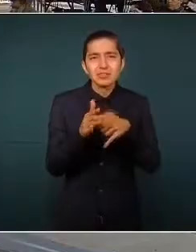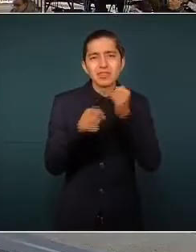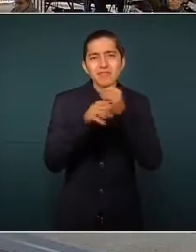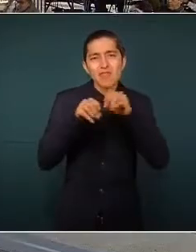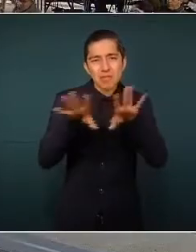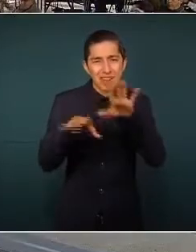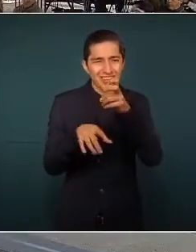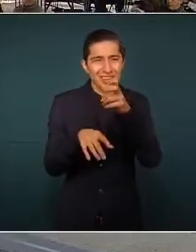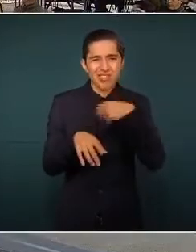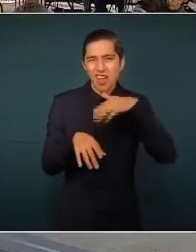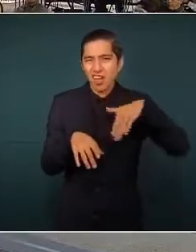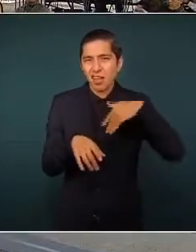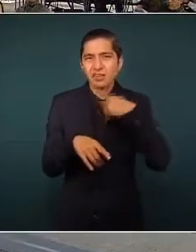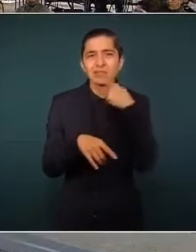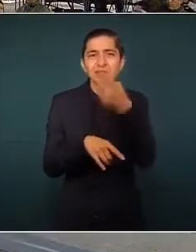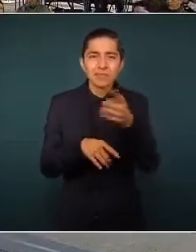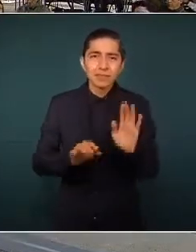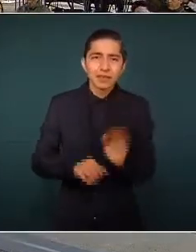información.